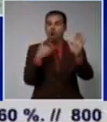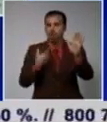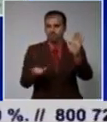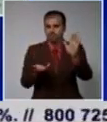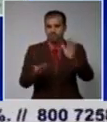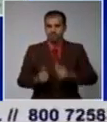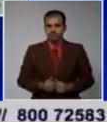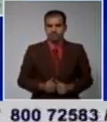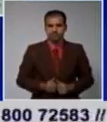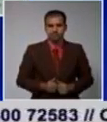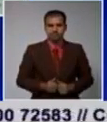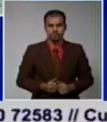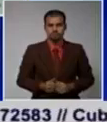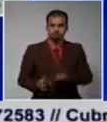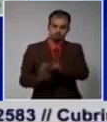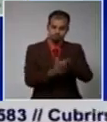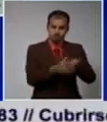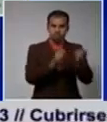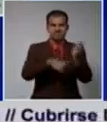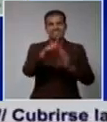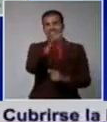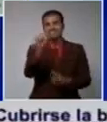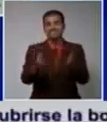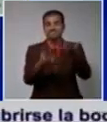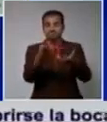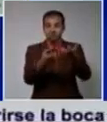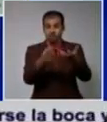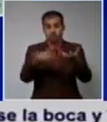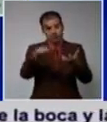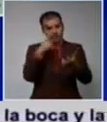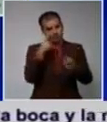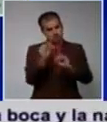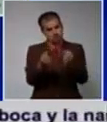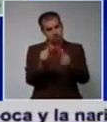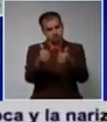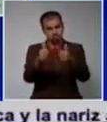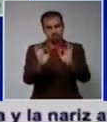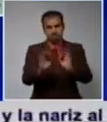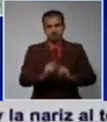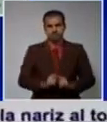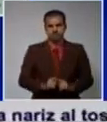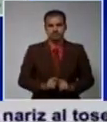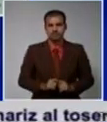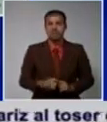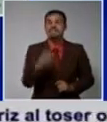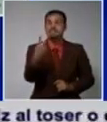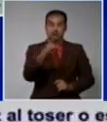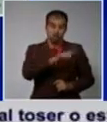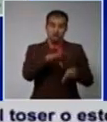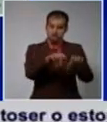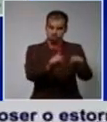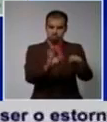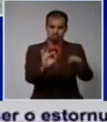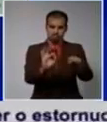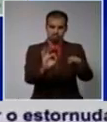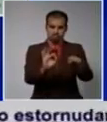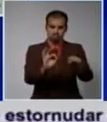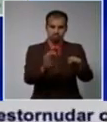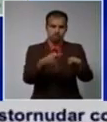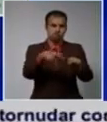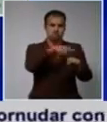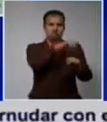otra provincia con control de la pandemia, 3 casos confirmados ayer, inferior al día anterior, 4